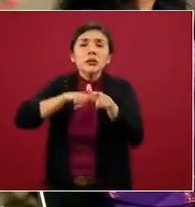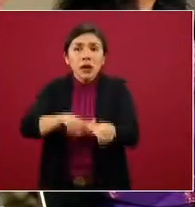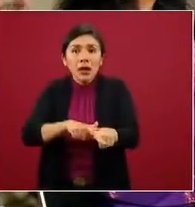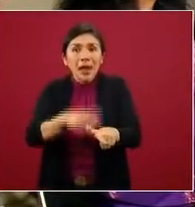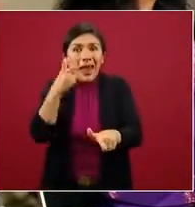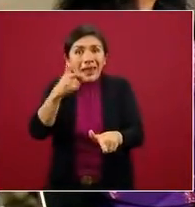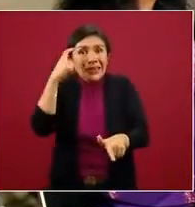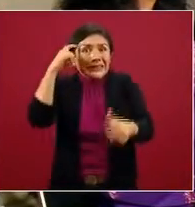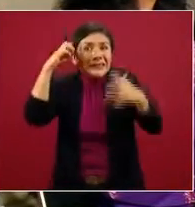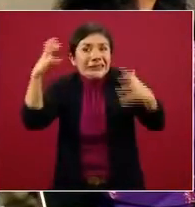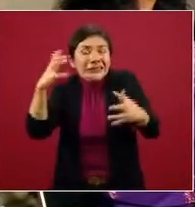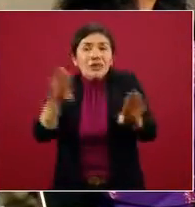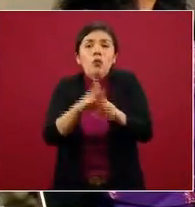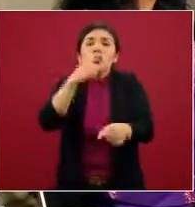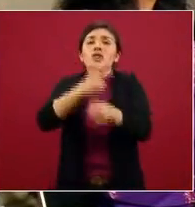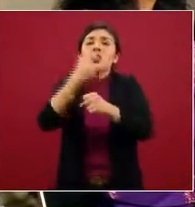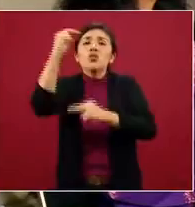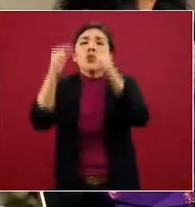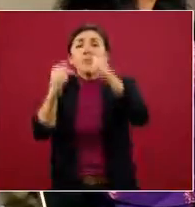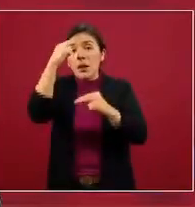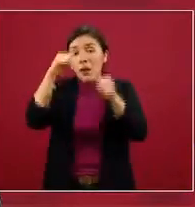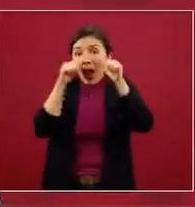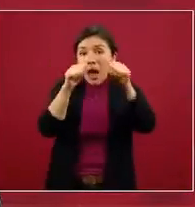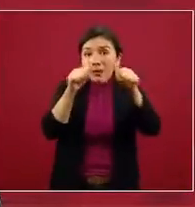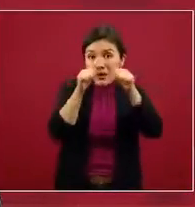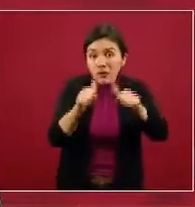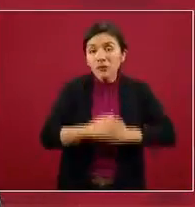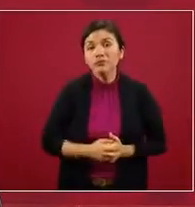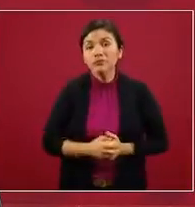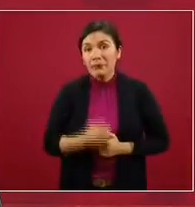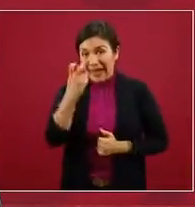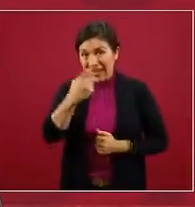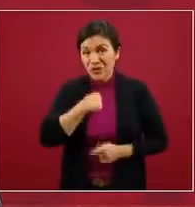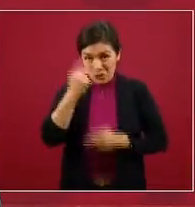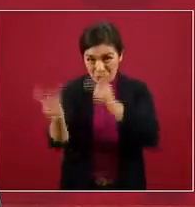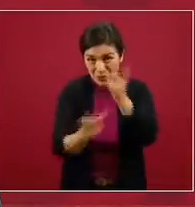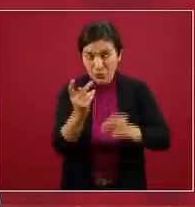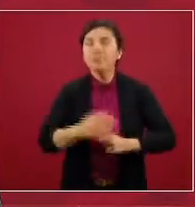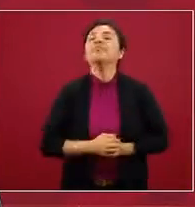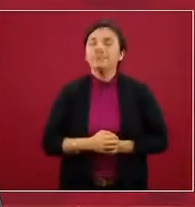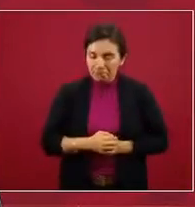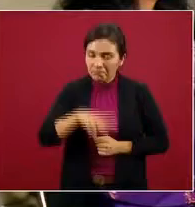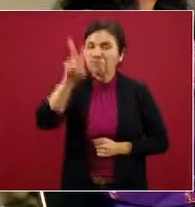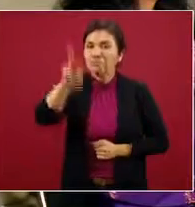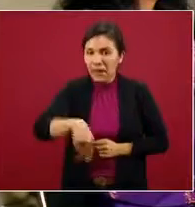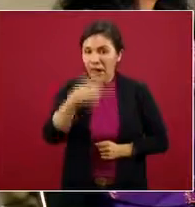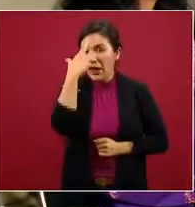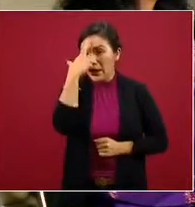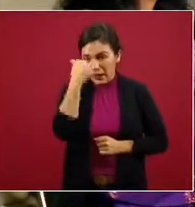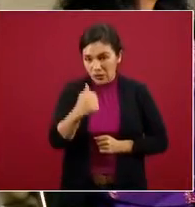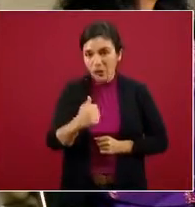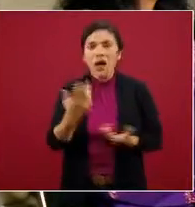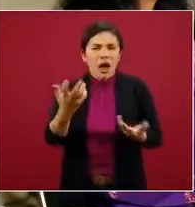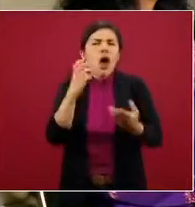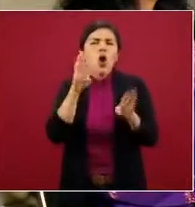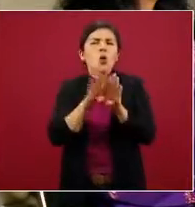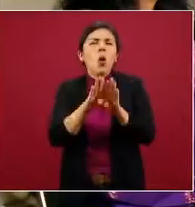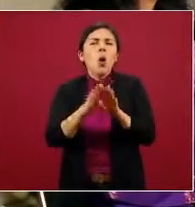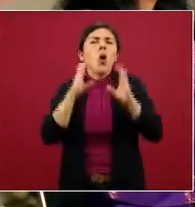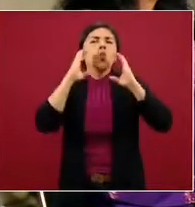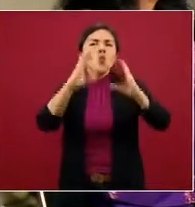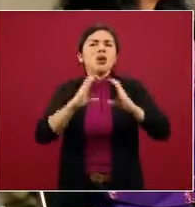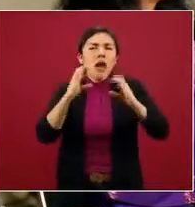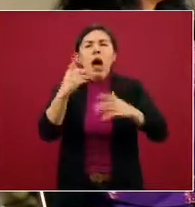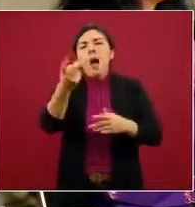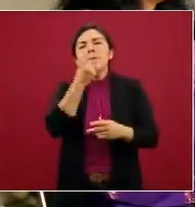el estrés es en el segundo nivel de atención, doctor. Eso es lo que le estoy preguntando. Estoy totalmente de acuerdo con usted. No las medidas de precaución, porque esas